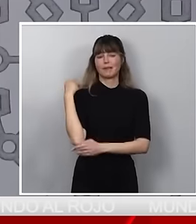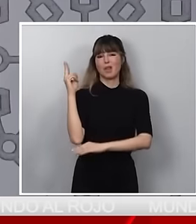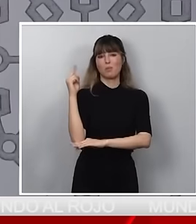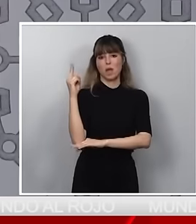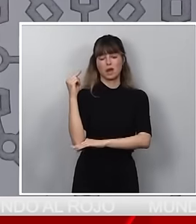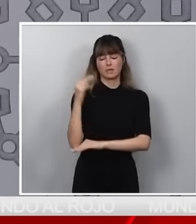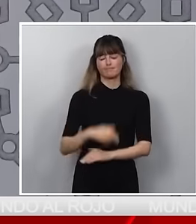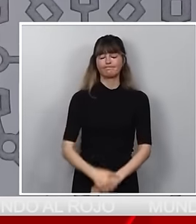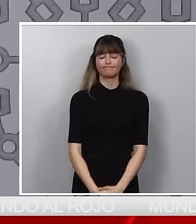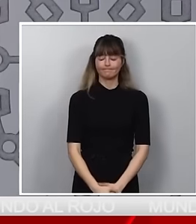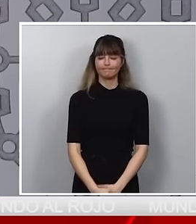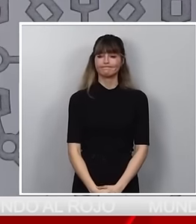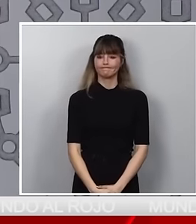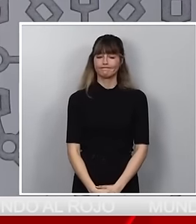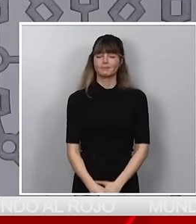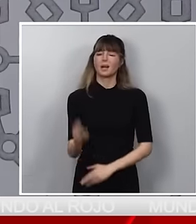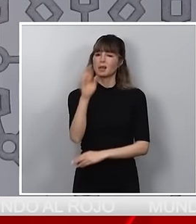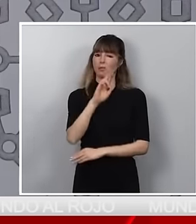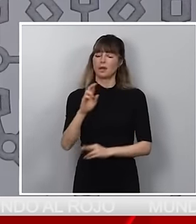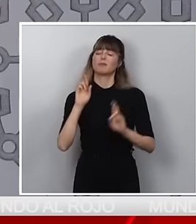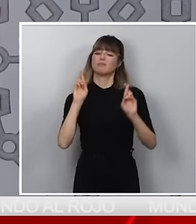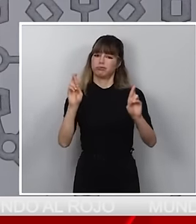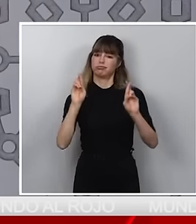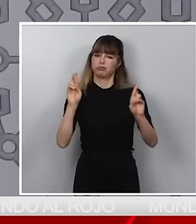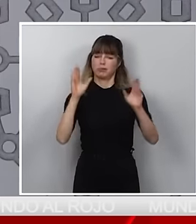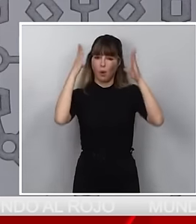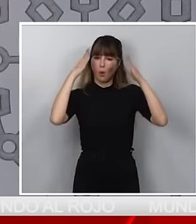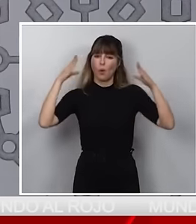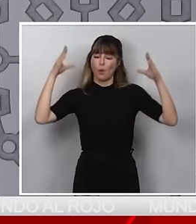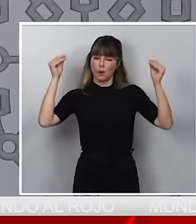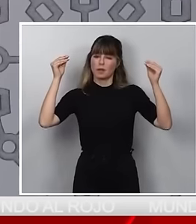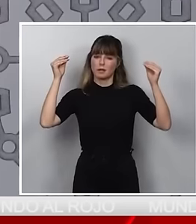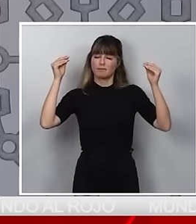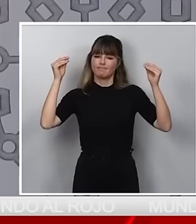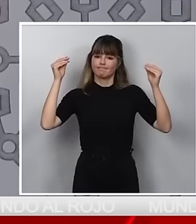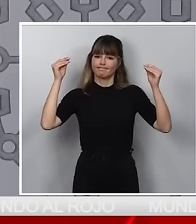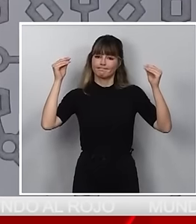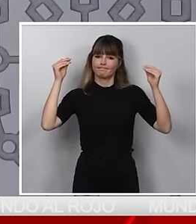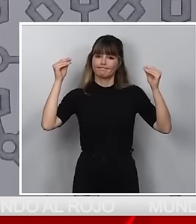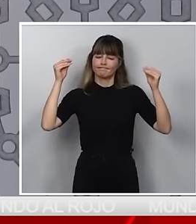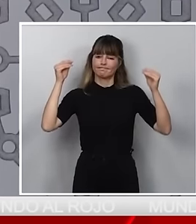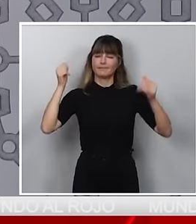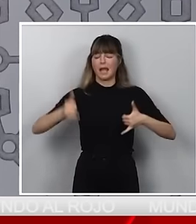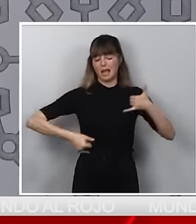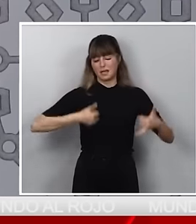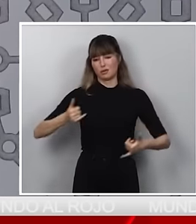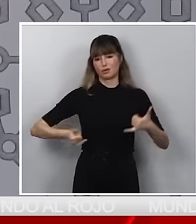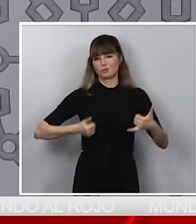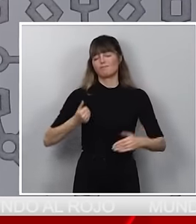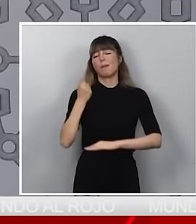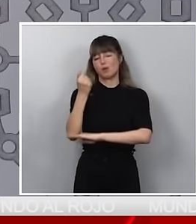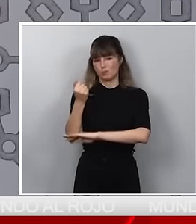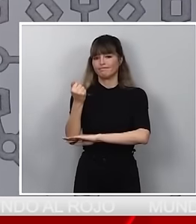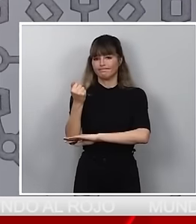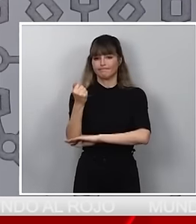también de nuevo desear una pronta recuperación a los guardias civiles que todavía permanecen heridos. Saben perfectamente